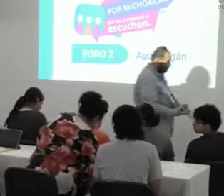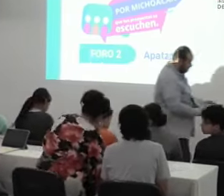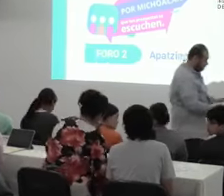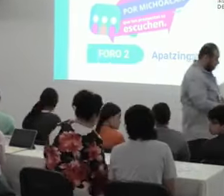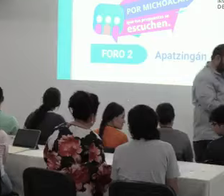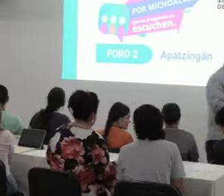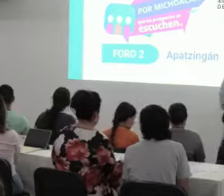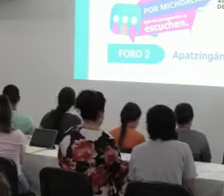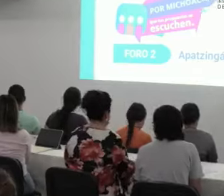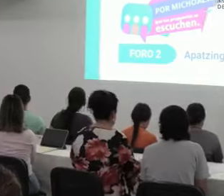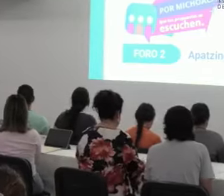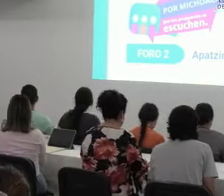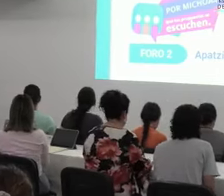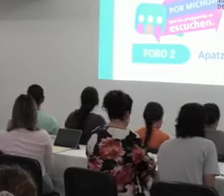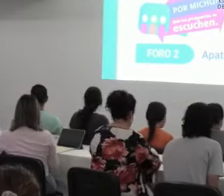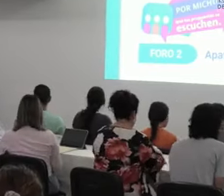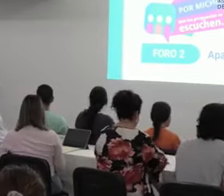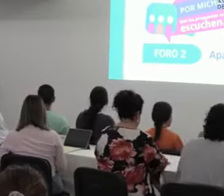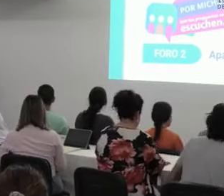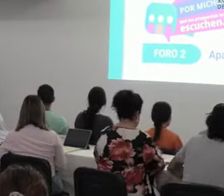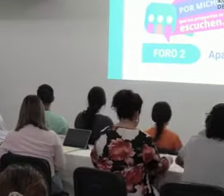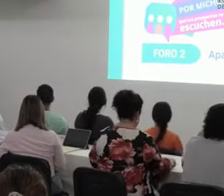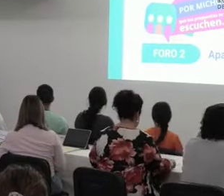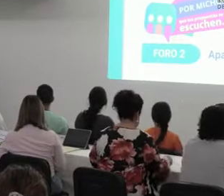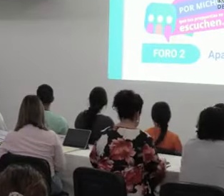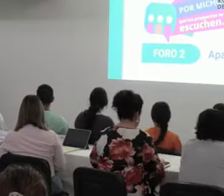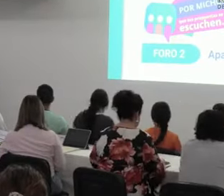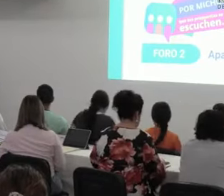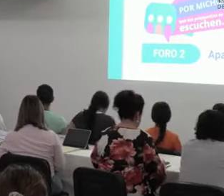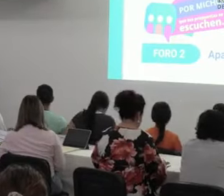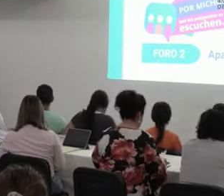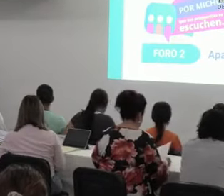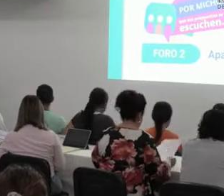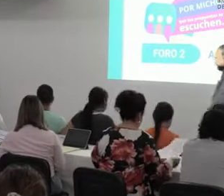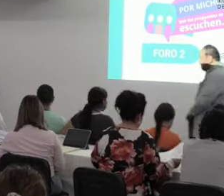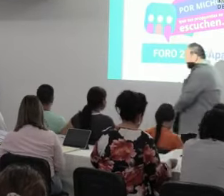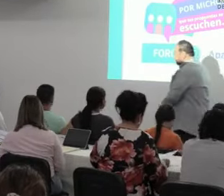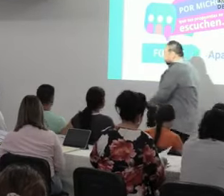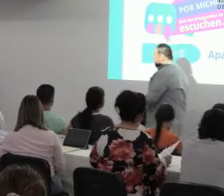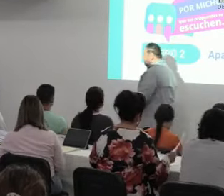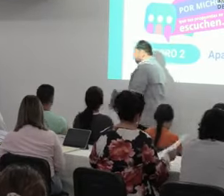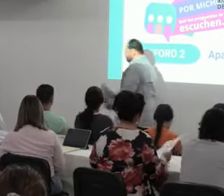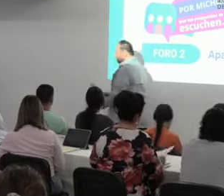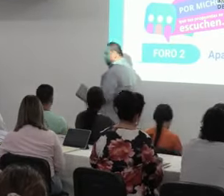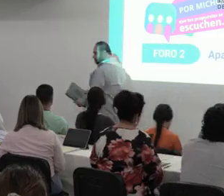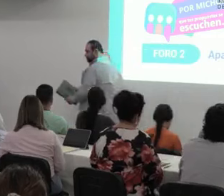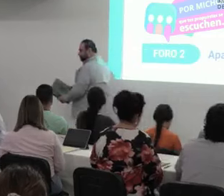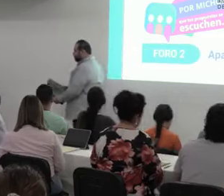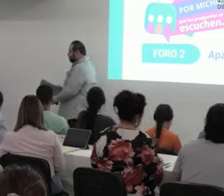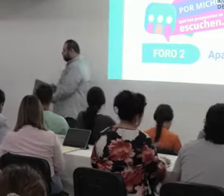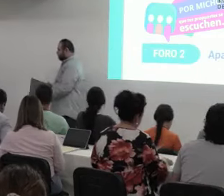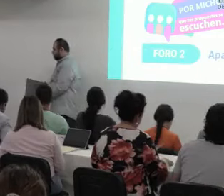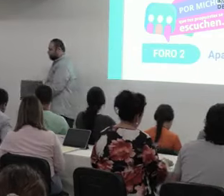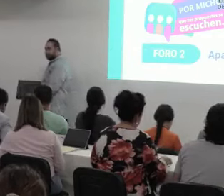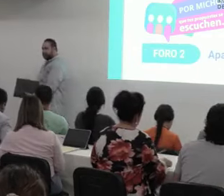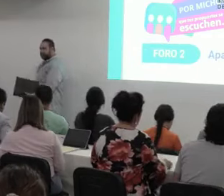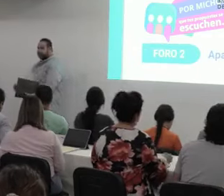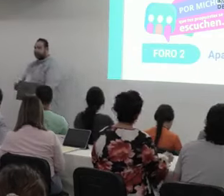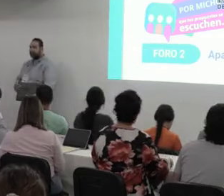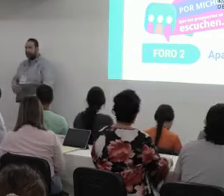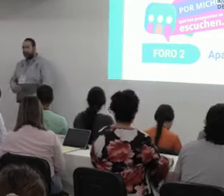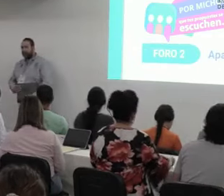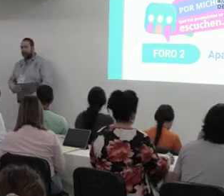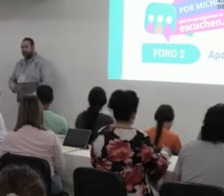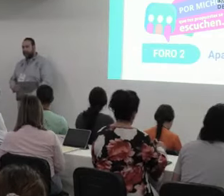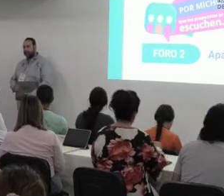Cedo el uso de la voz para recibir el mensaje del consejero, licenciado Bernardo Bravo Manríquez, integrante de la